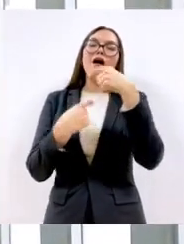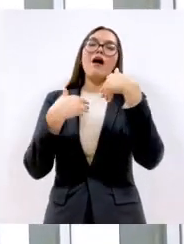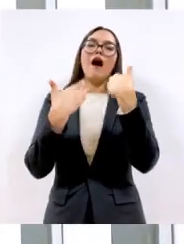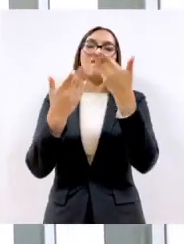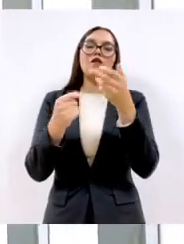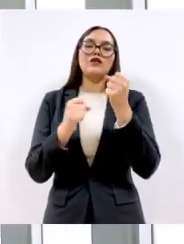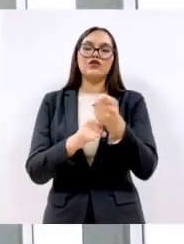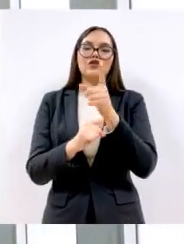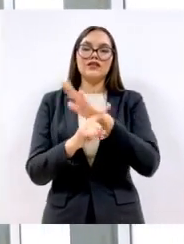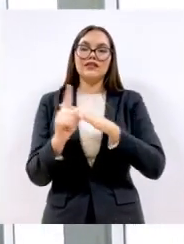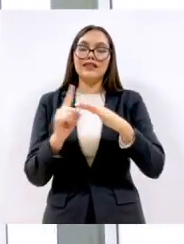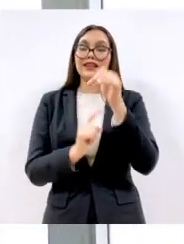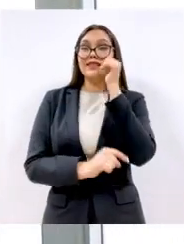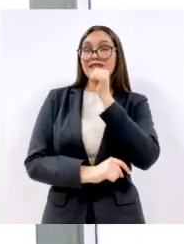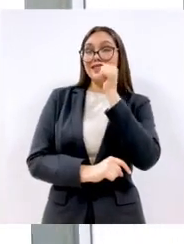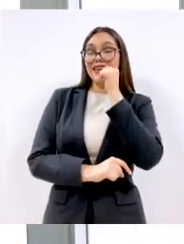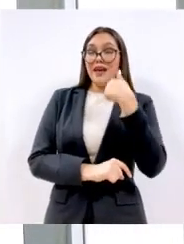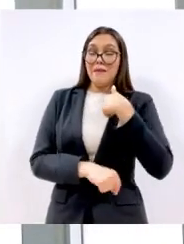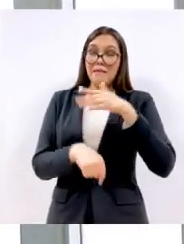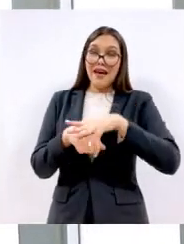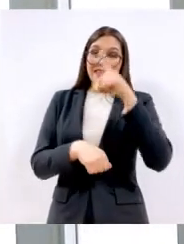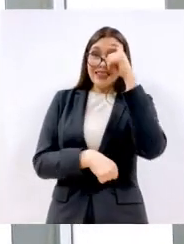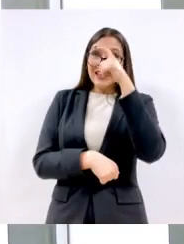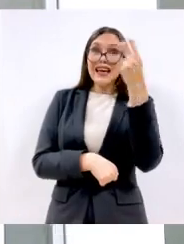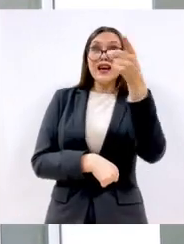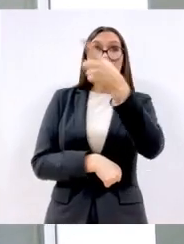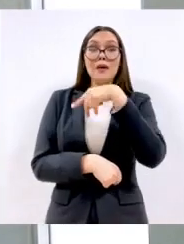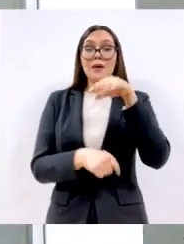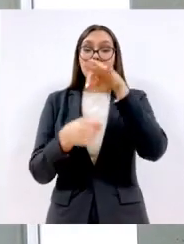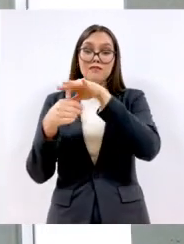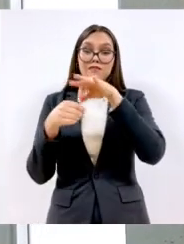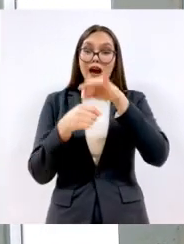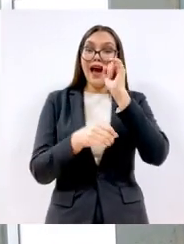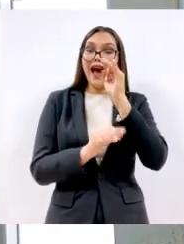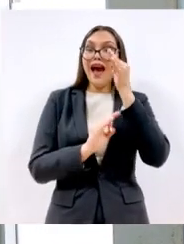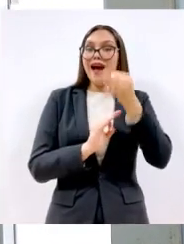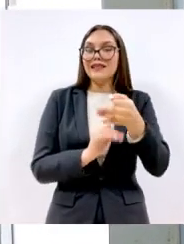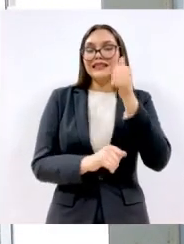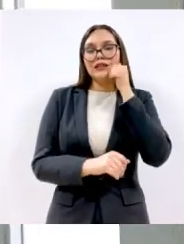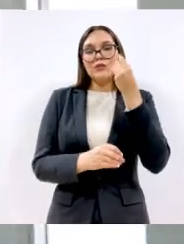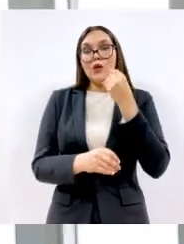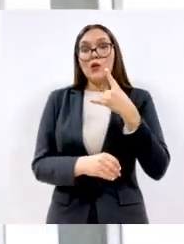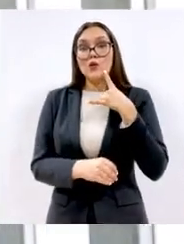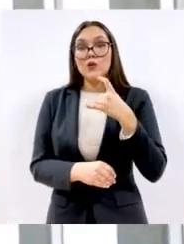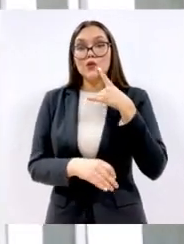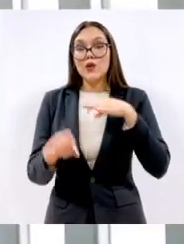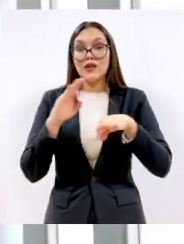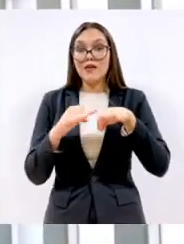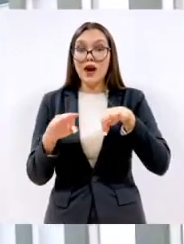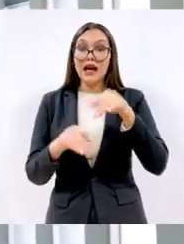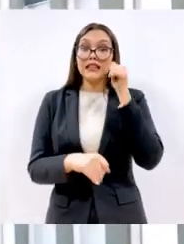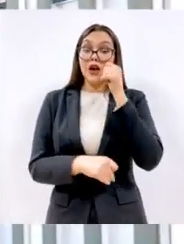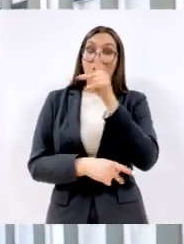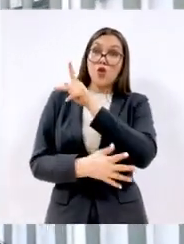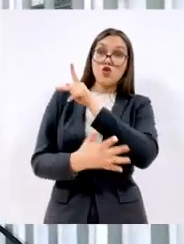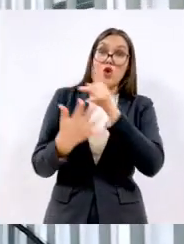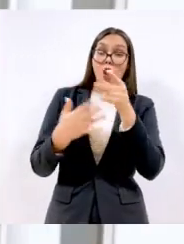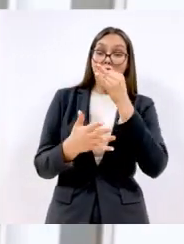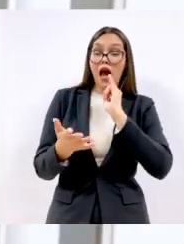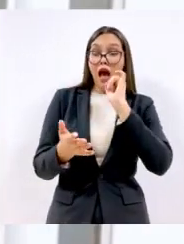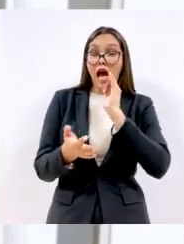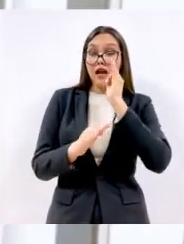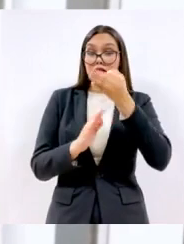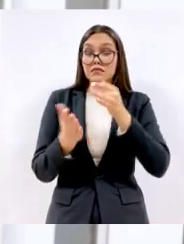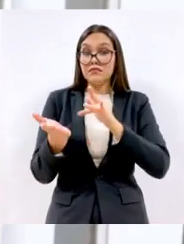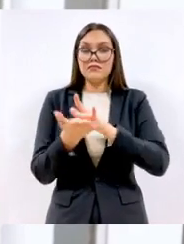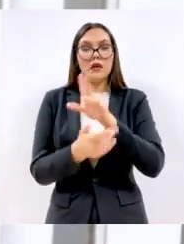mí muy complicado la aprobación. Se tiene que hacer mucha labor, mucho trabajo. Y bueno, pues desgraciadamente no todas se pueden aprobar,